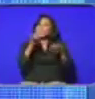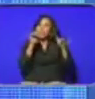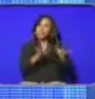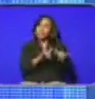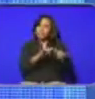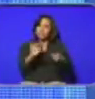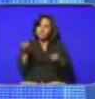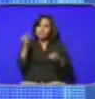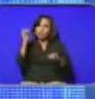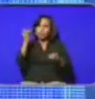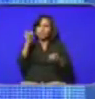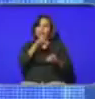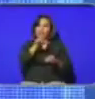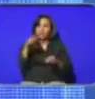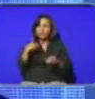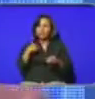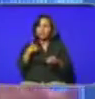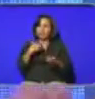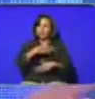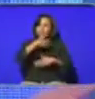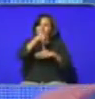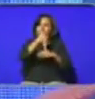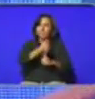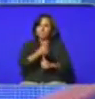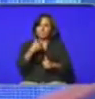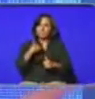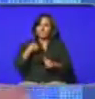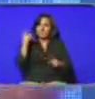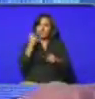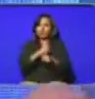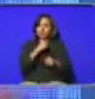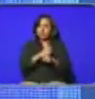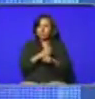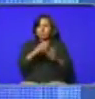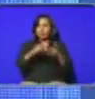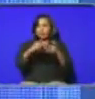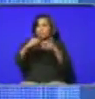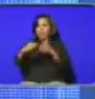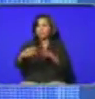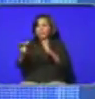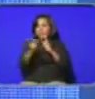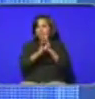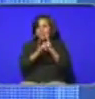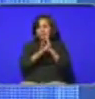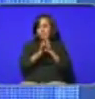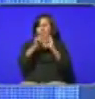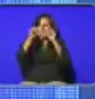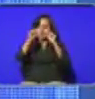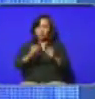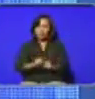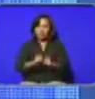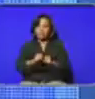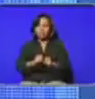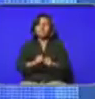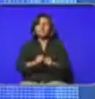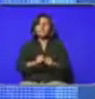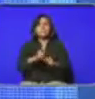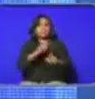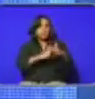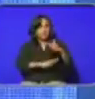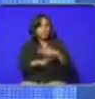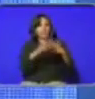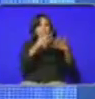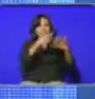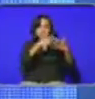seguridad que van a tener un empleo con una especialidad técnica pertinente al mercado laboral y sobre todo